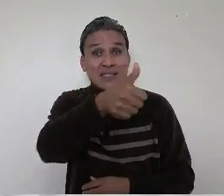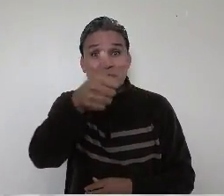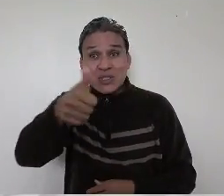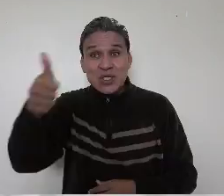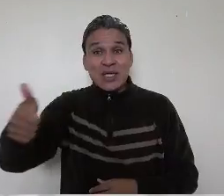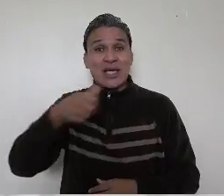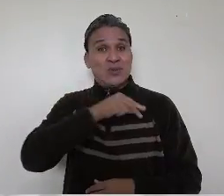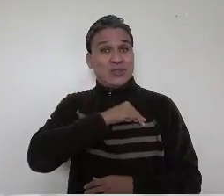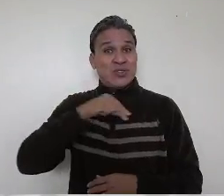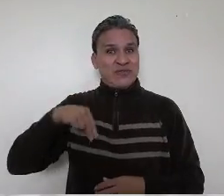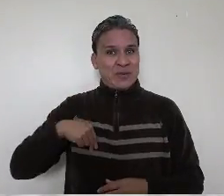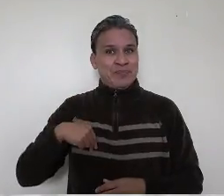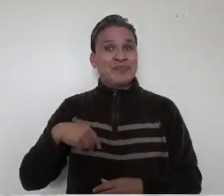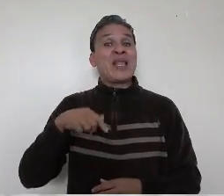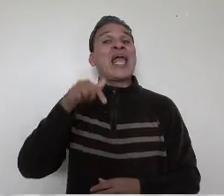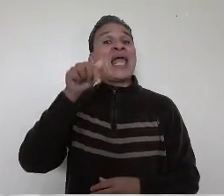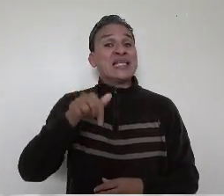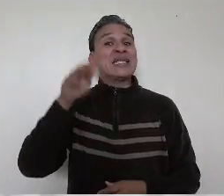Decimos, esta es nuestra fe.